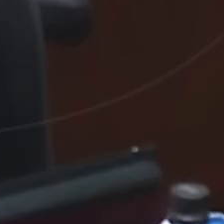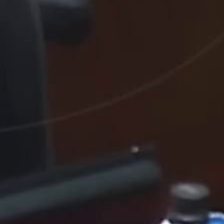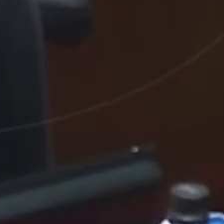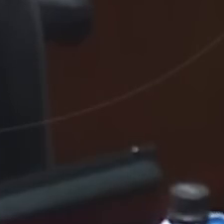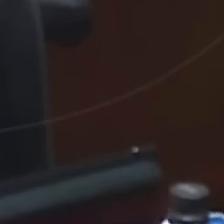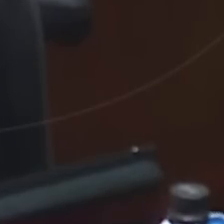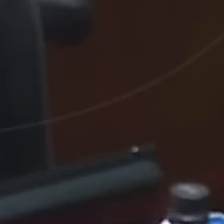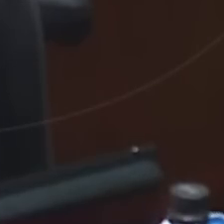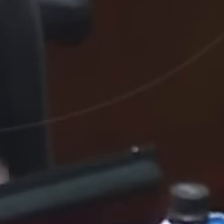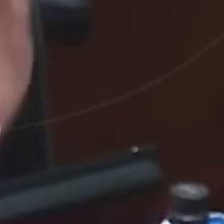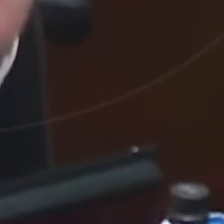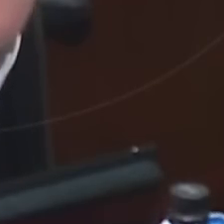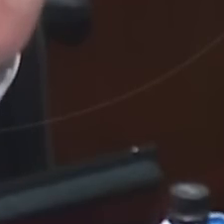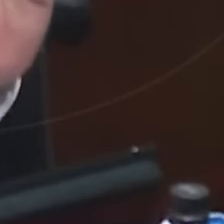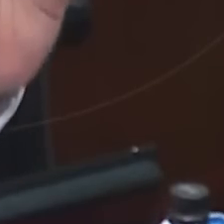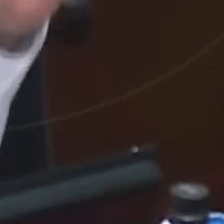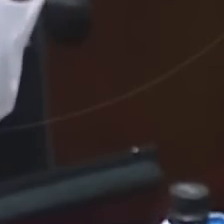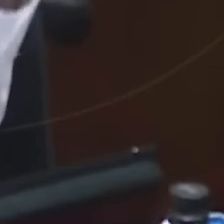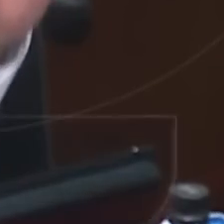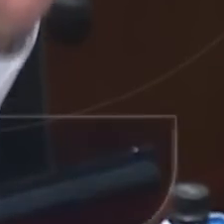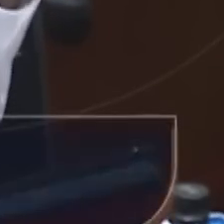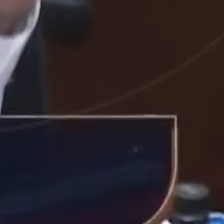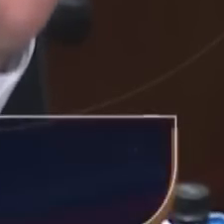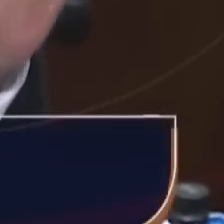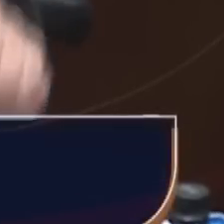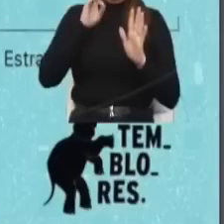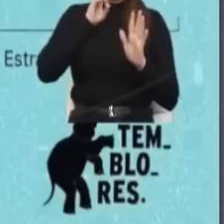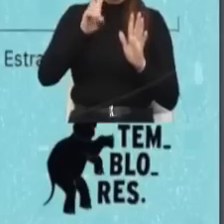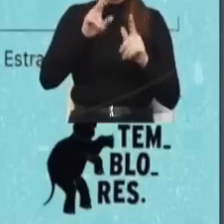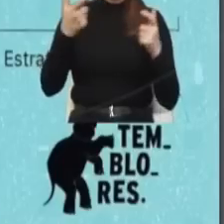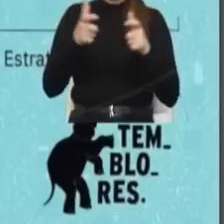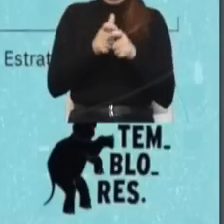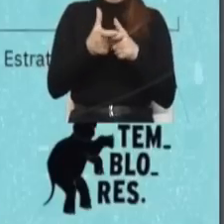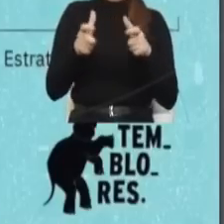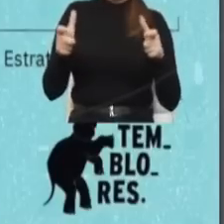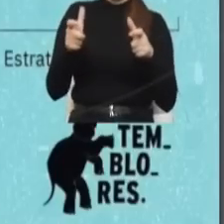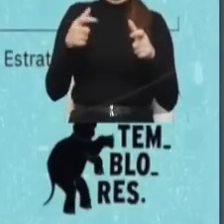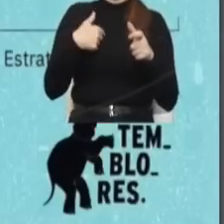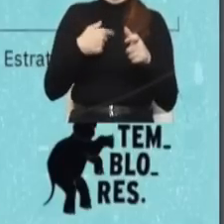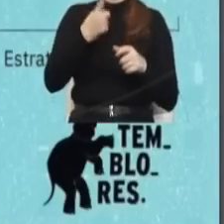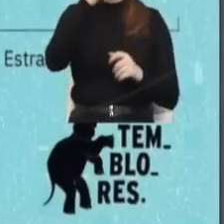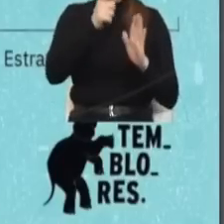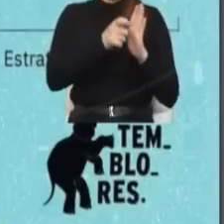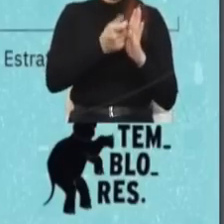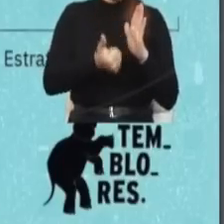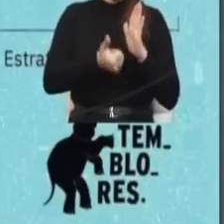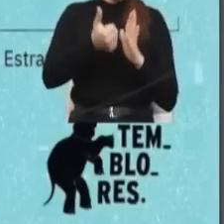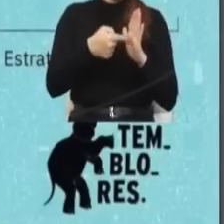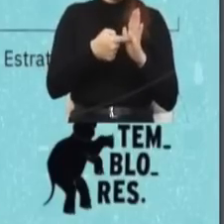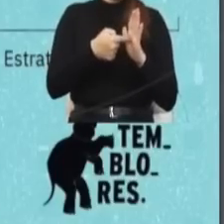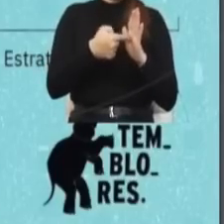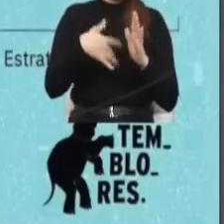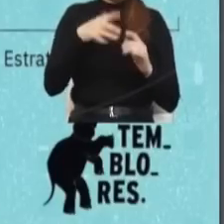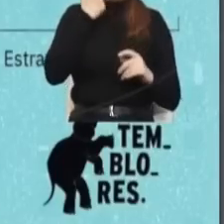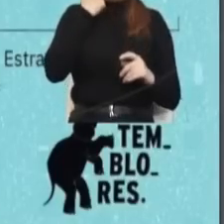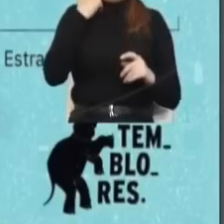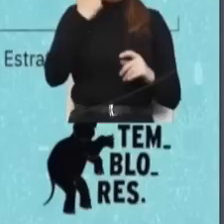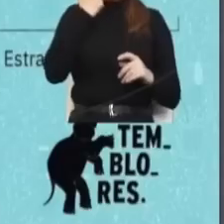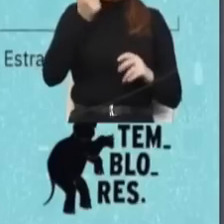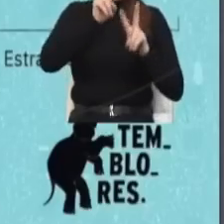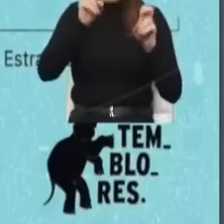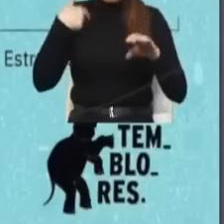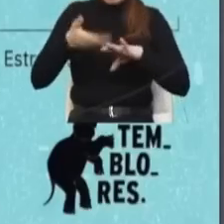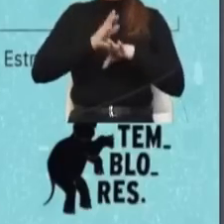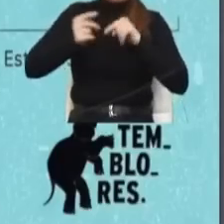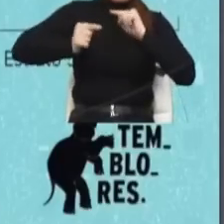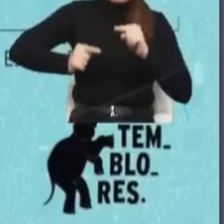han tratado a aquellos que defendieron el gobierno con una particularidad, y que a mí no me sorprende que en este debate